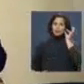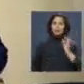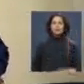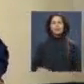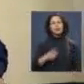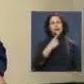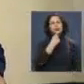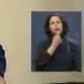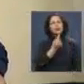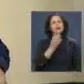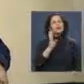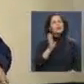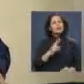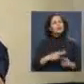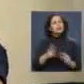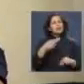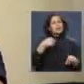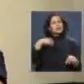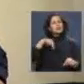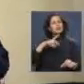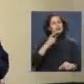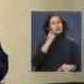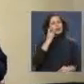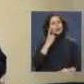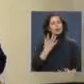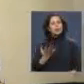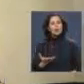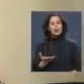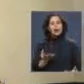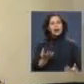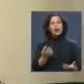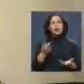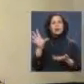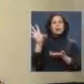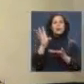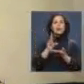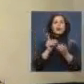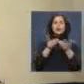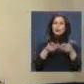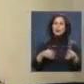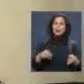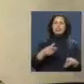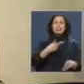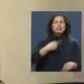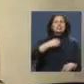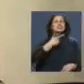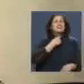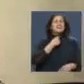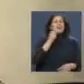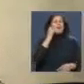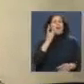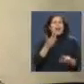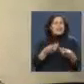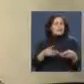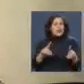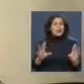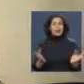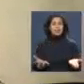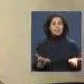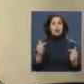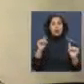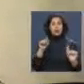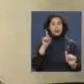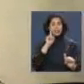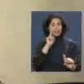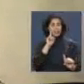La pregunta que tenemos que hacernos es cuál modelo democrático queremos tener en Chile, qué tipo de democracia. Claramente lo que tenemos hoy día en